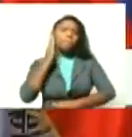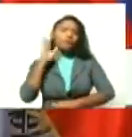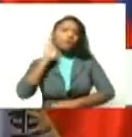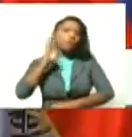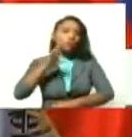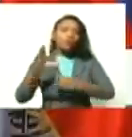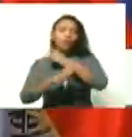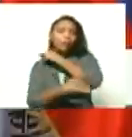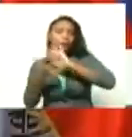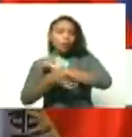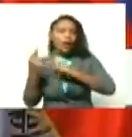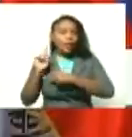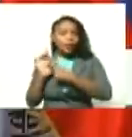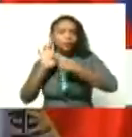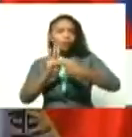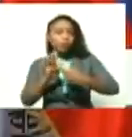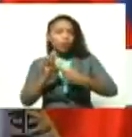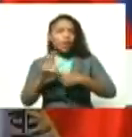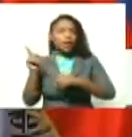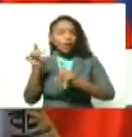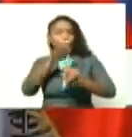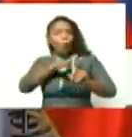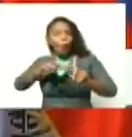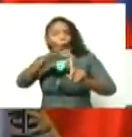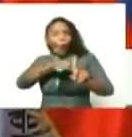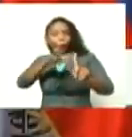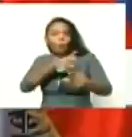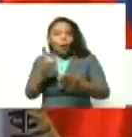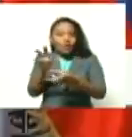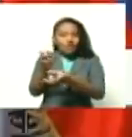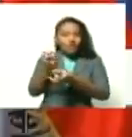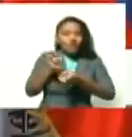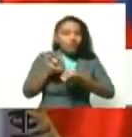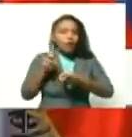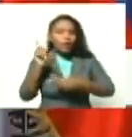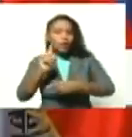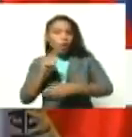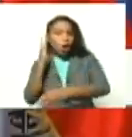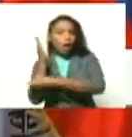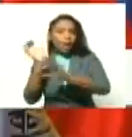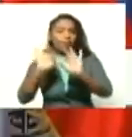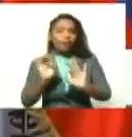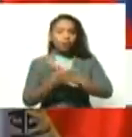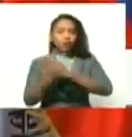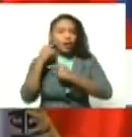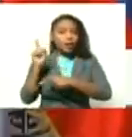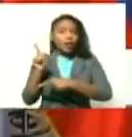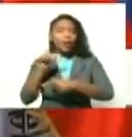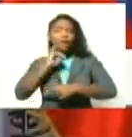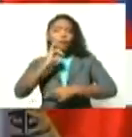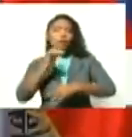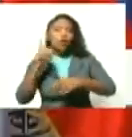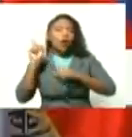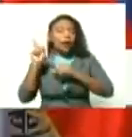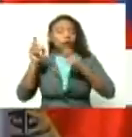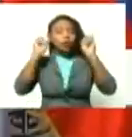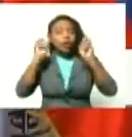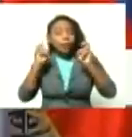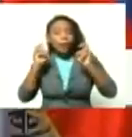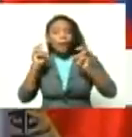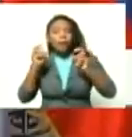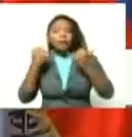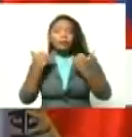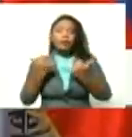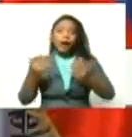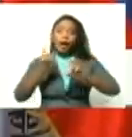esto que estoy señalando. Con estos cargos recientes, estos casos recientes, hemos ya procesado